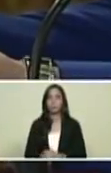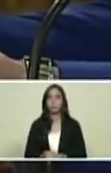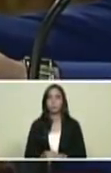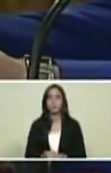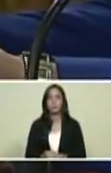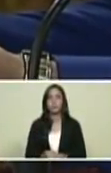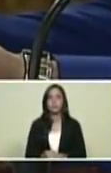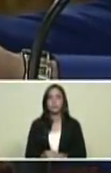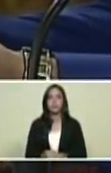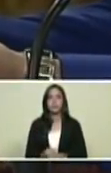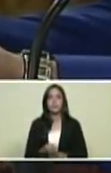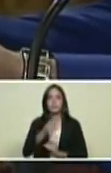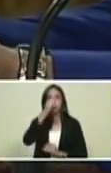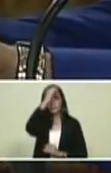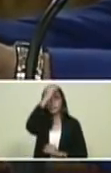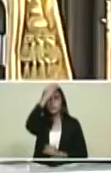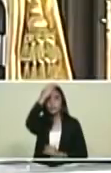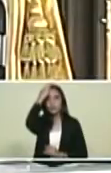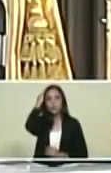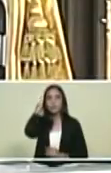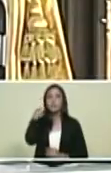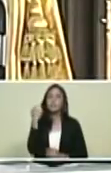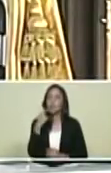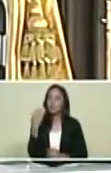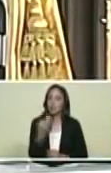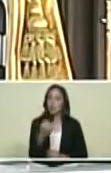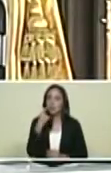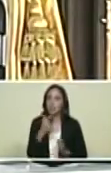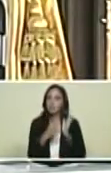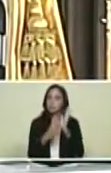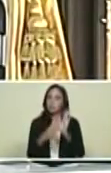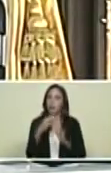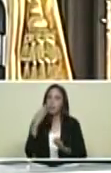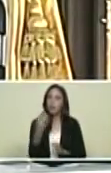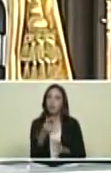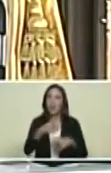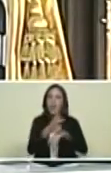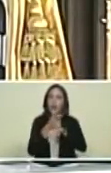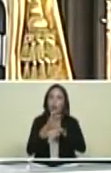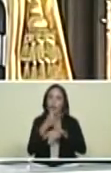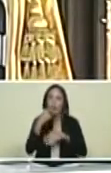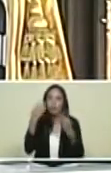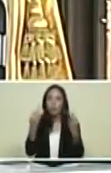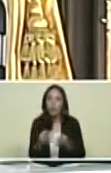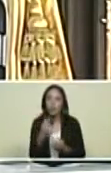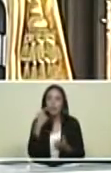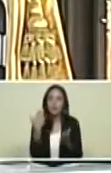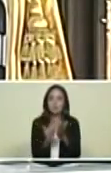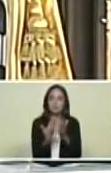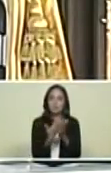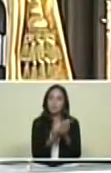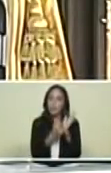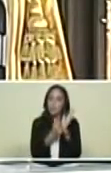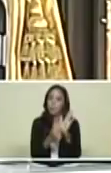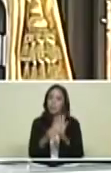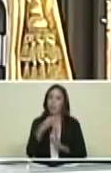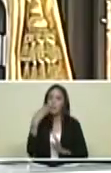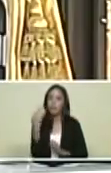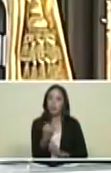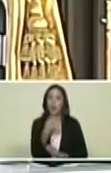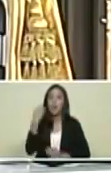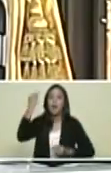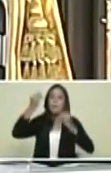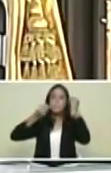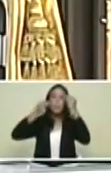Esto es, de verdad, verdad, se los digo, compatriota, esto es gobernar. Gobernar es pensar en el